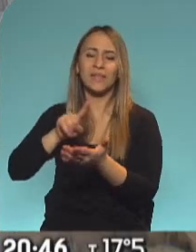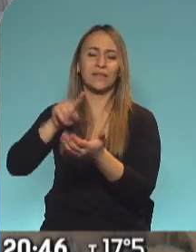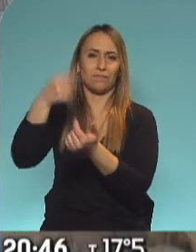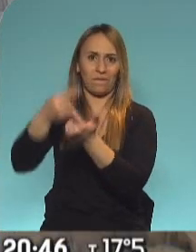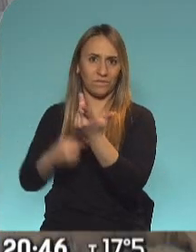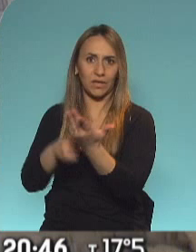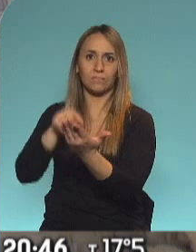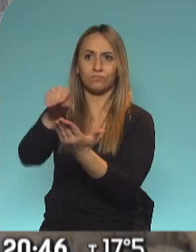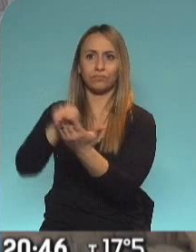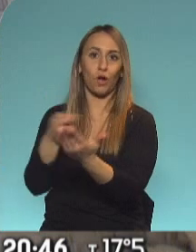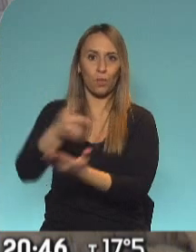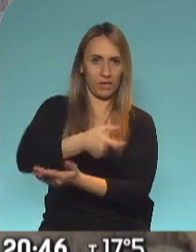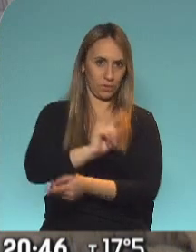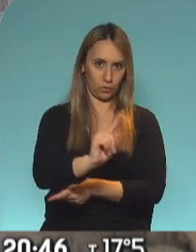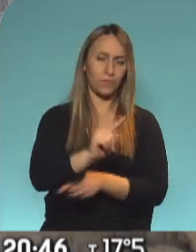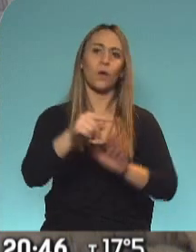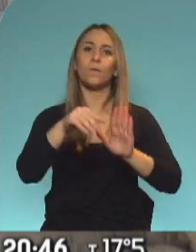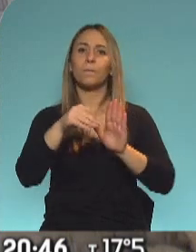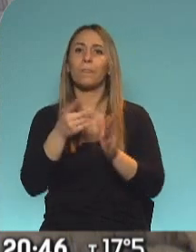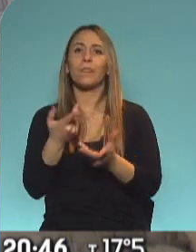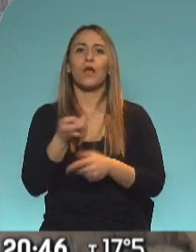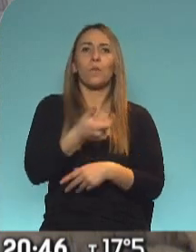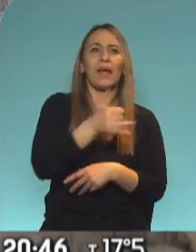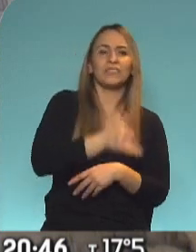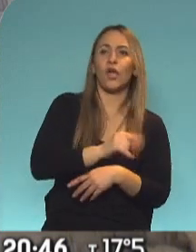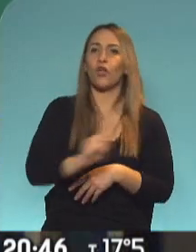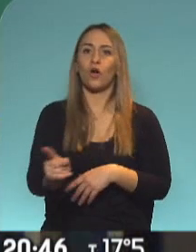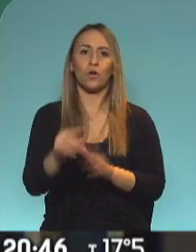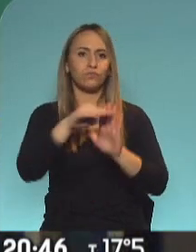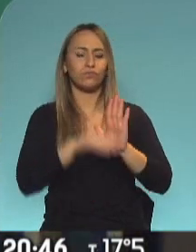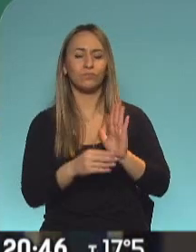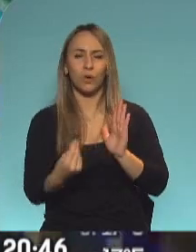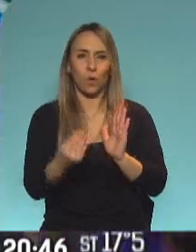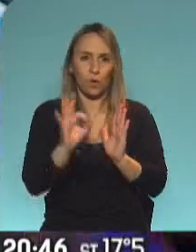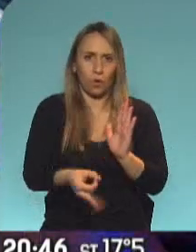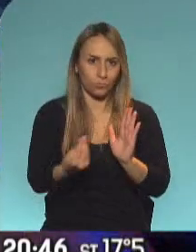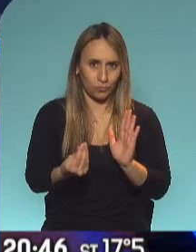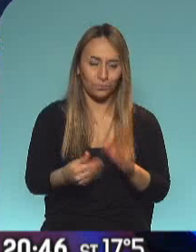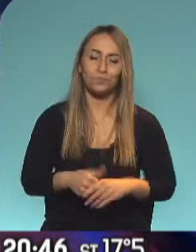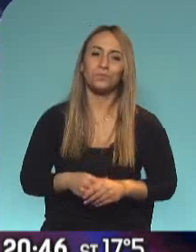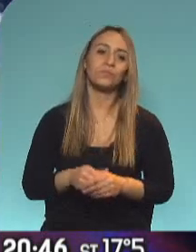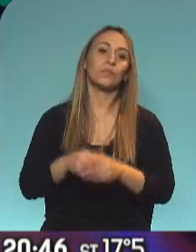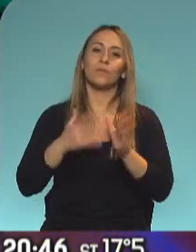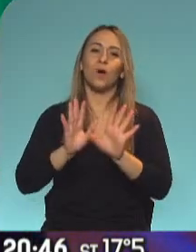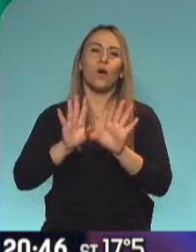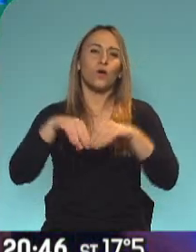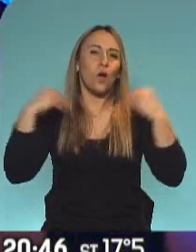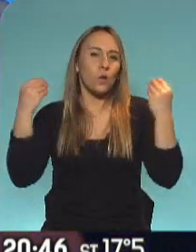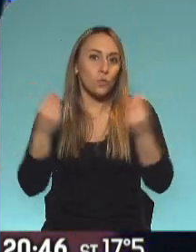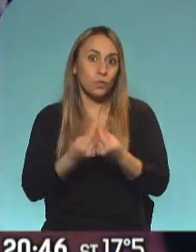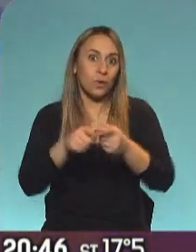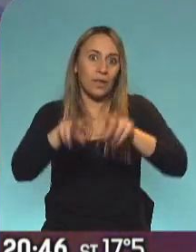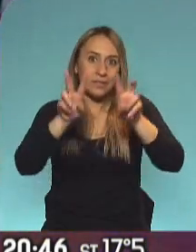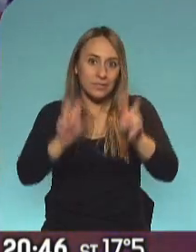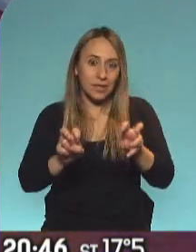recordemos cuáles son las restricciones para lo que tiene que ver con estas nuevas medidas con el dólar. Bueno, justamente como para hacer una especie de conclusión, ¿no?, a este tema